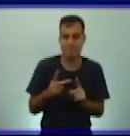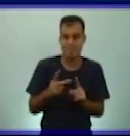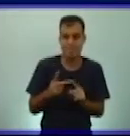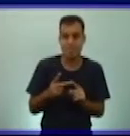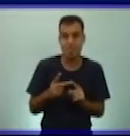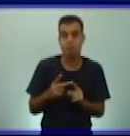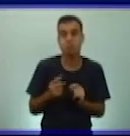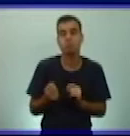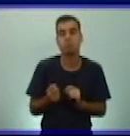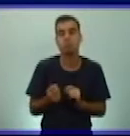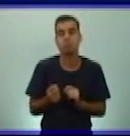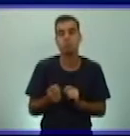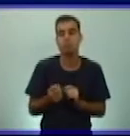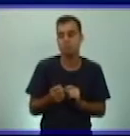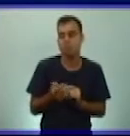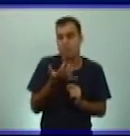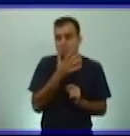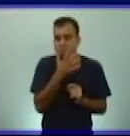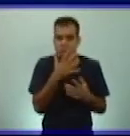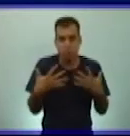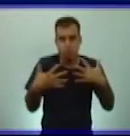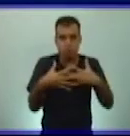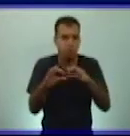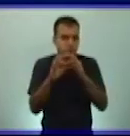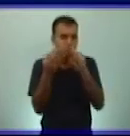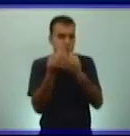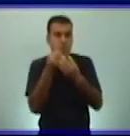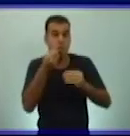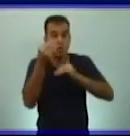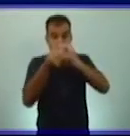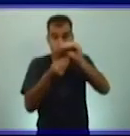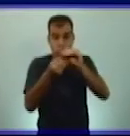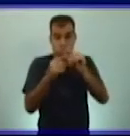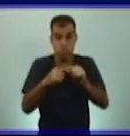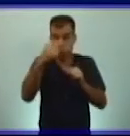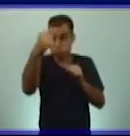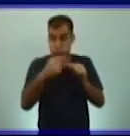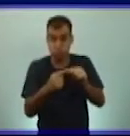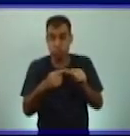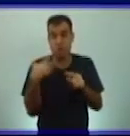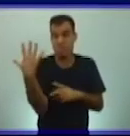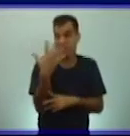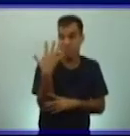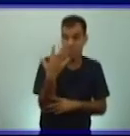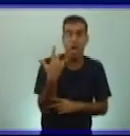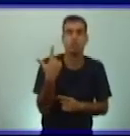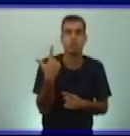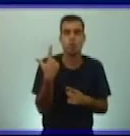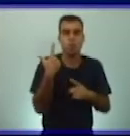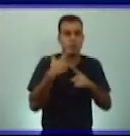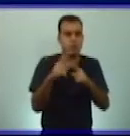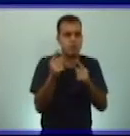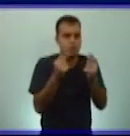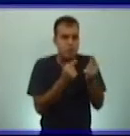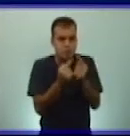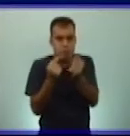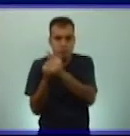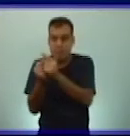sur porque en el traslado se pudo ver favorecido por los vientos, las corrientes marinas y los cortos trechos entre